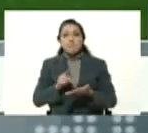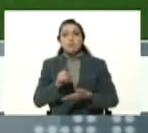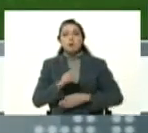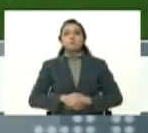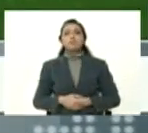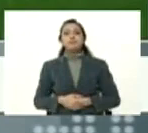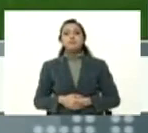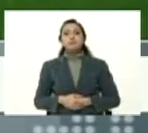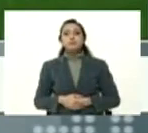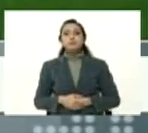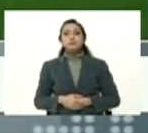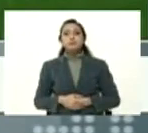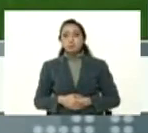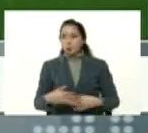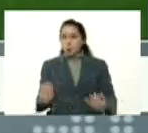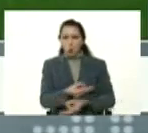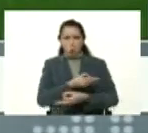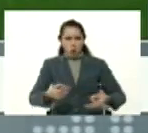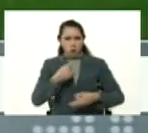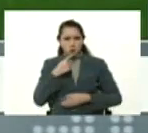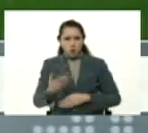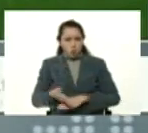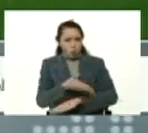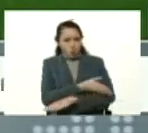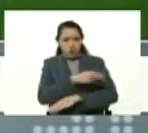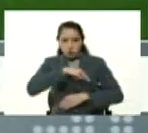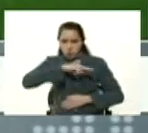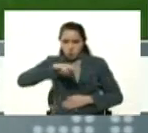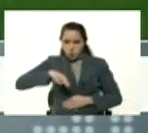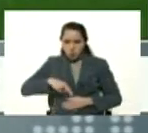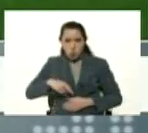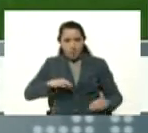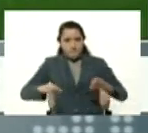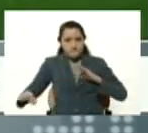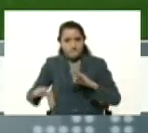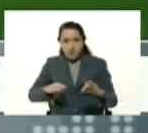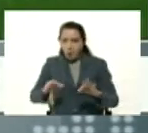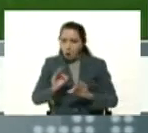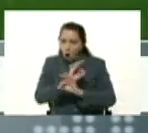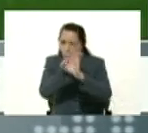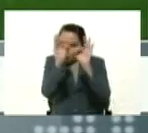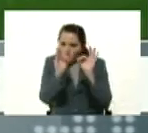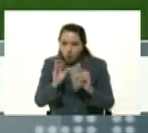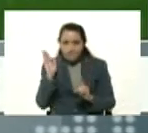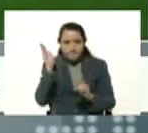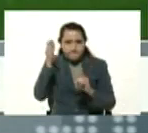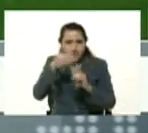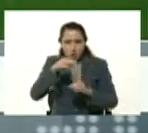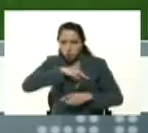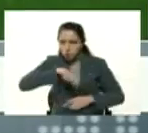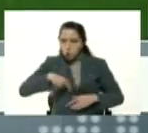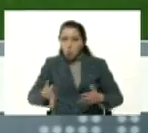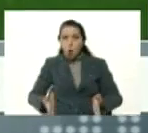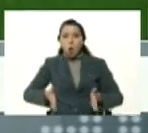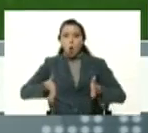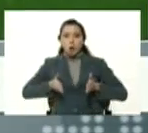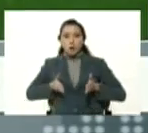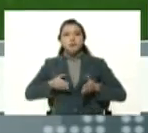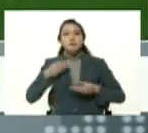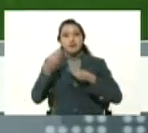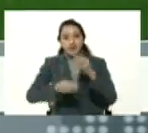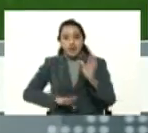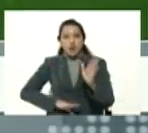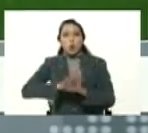Antonio, es correcto lo que dice. Estamos preparando las condiciones para lograr esa meta y la vamos a lograr.